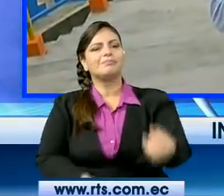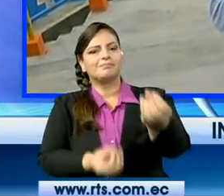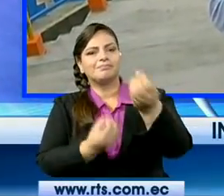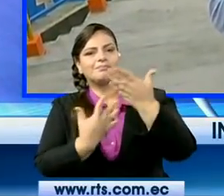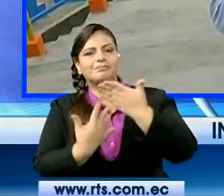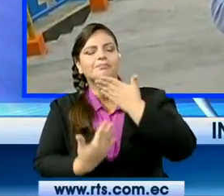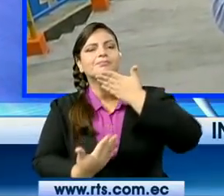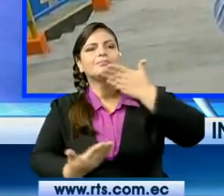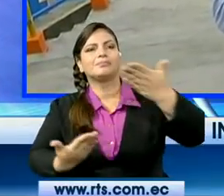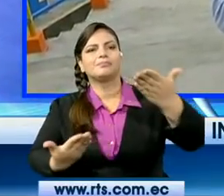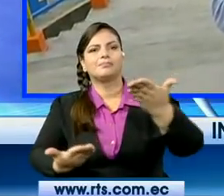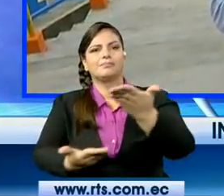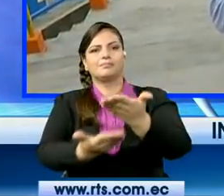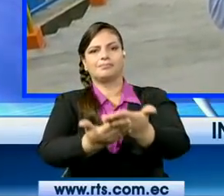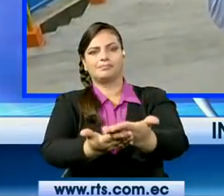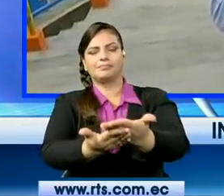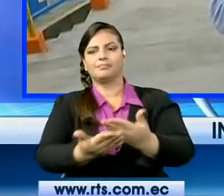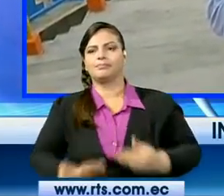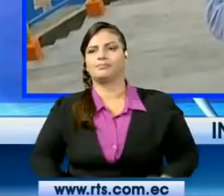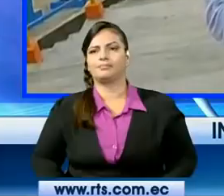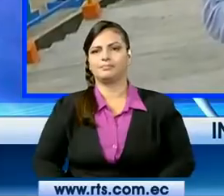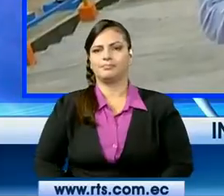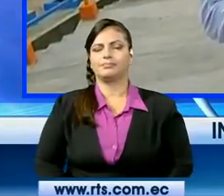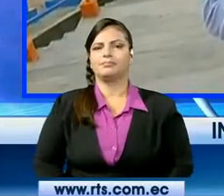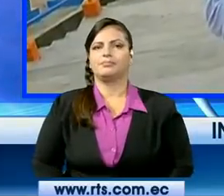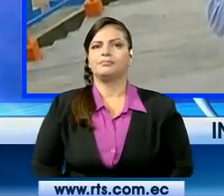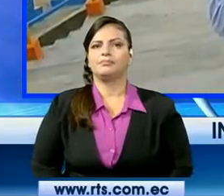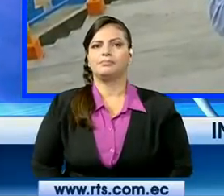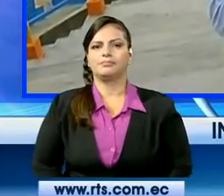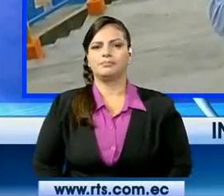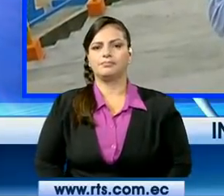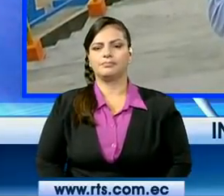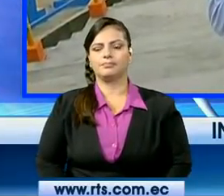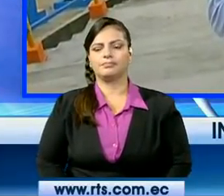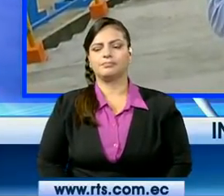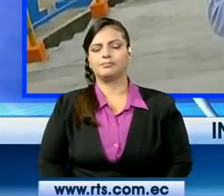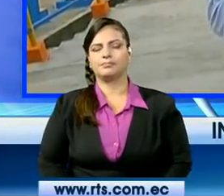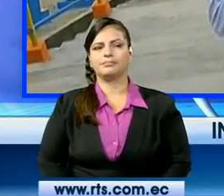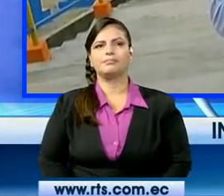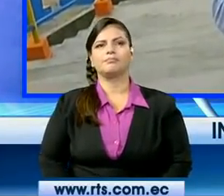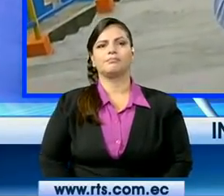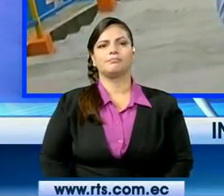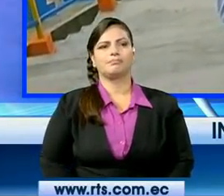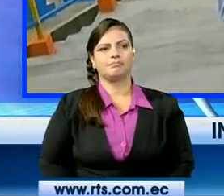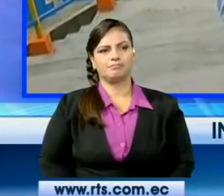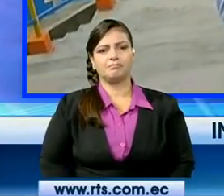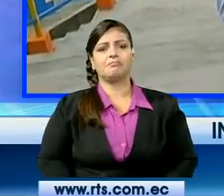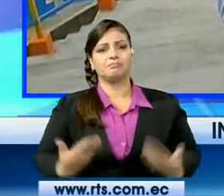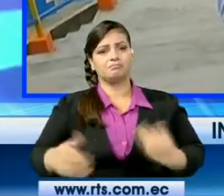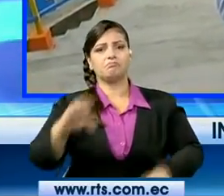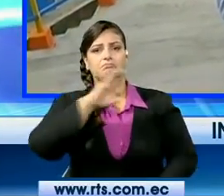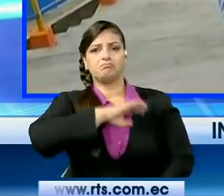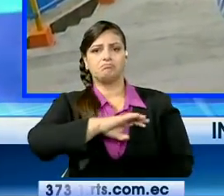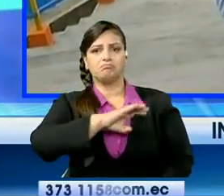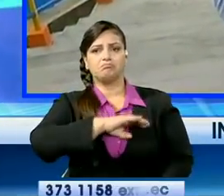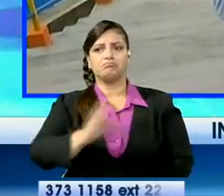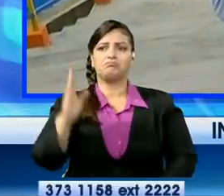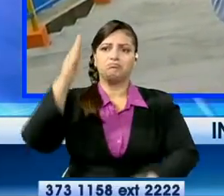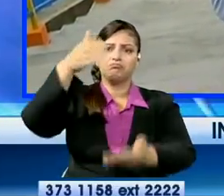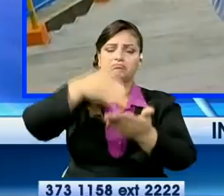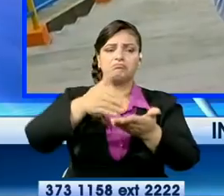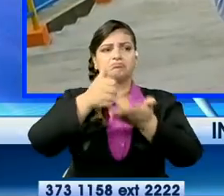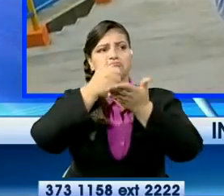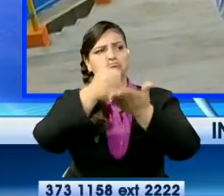gracias, José, por tu reporte a esta hora de la mañana. Y bueno, gracias a Dios ya está presente ahí la Policía Nacional con